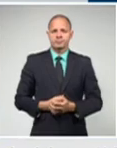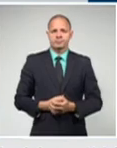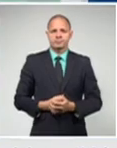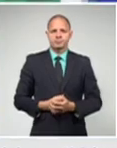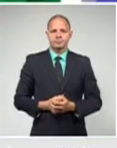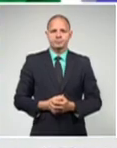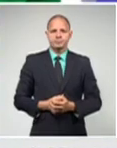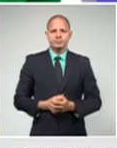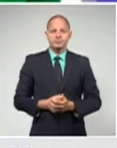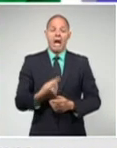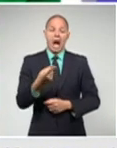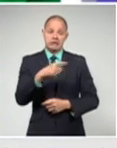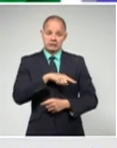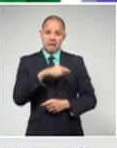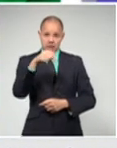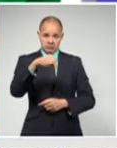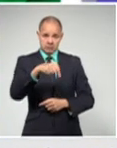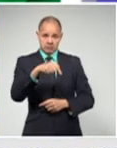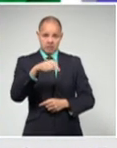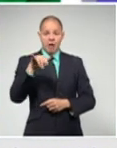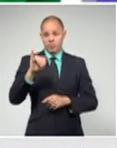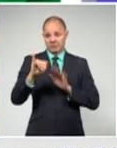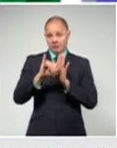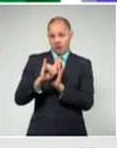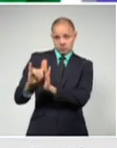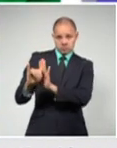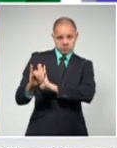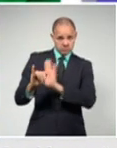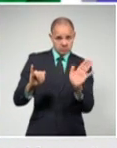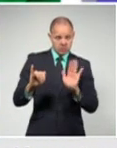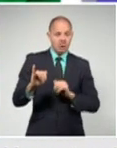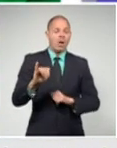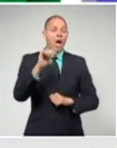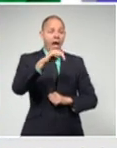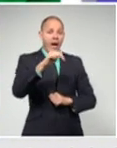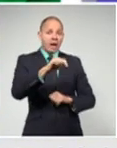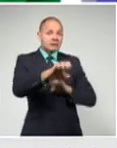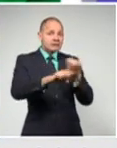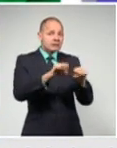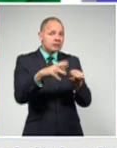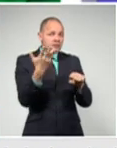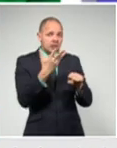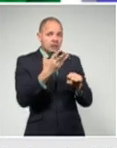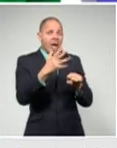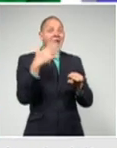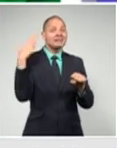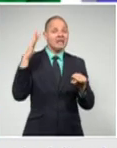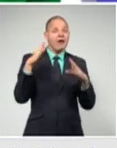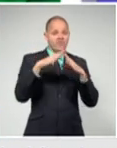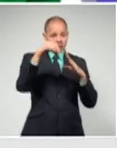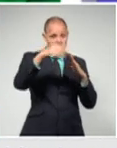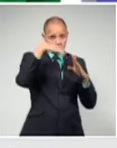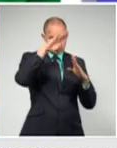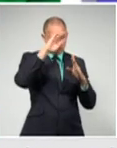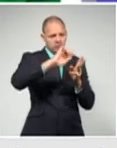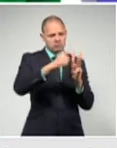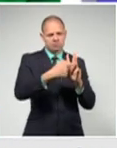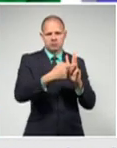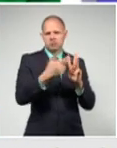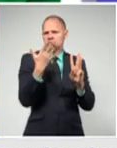se diagnostican en Cuba 3 extranjeros con COVID-19. Estamos hablando de una